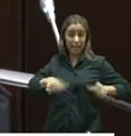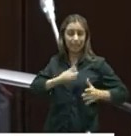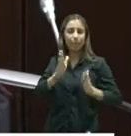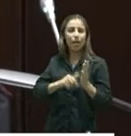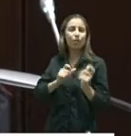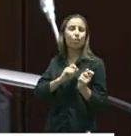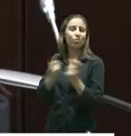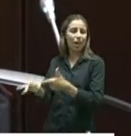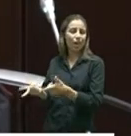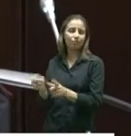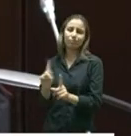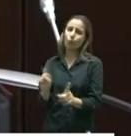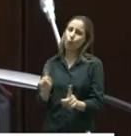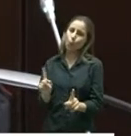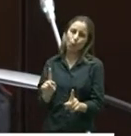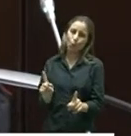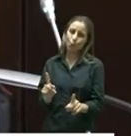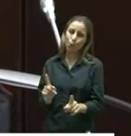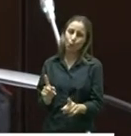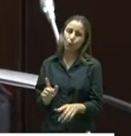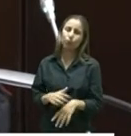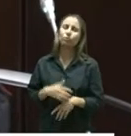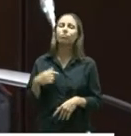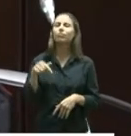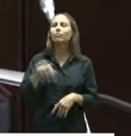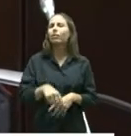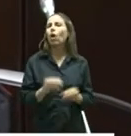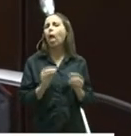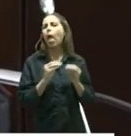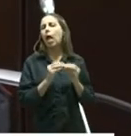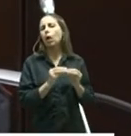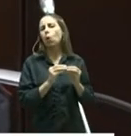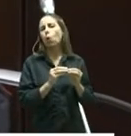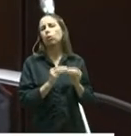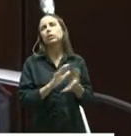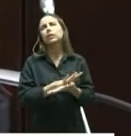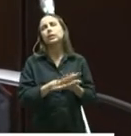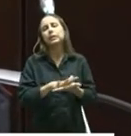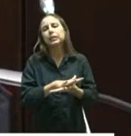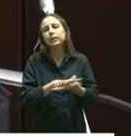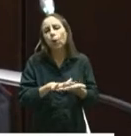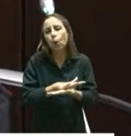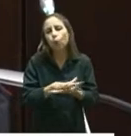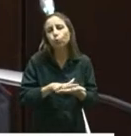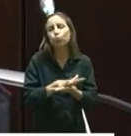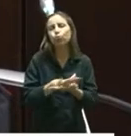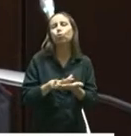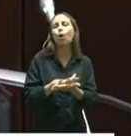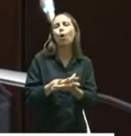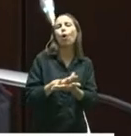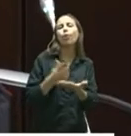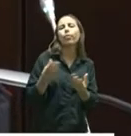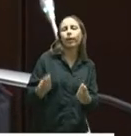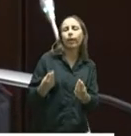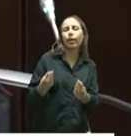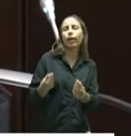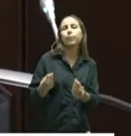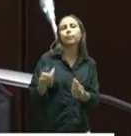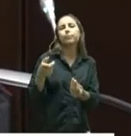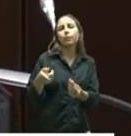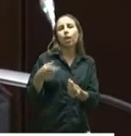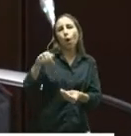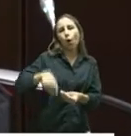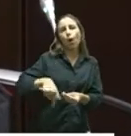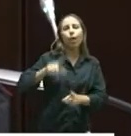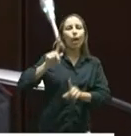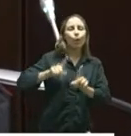presidenta eh con la excusa de simplificar no esta necesidad tomándose no y algunos rasgando la vestidura y hoy escuchamos la verdad y